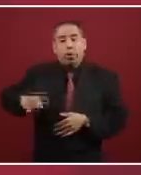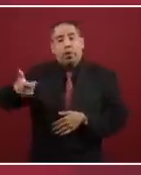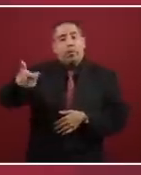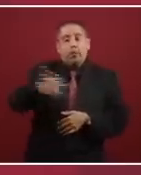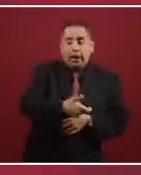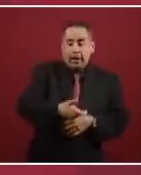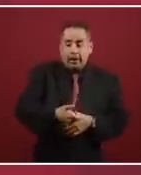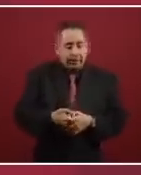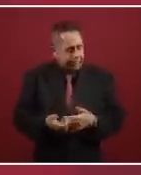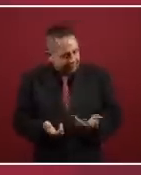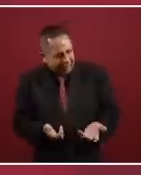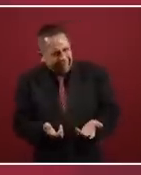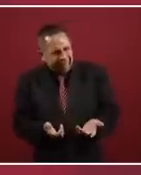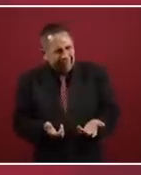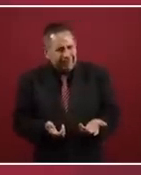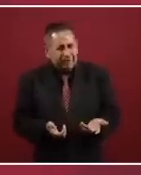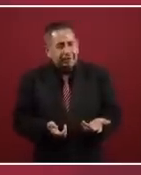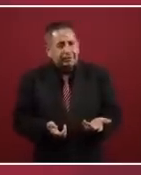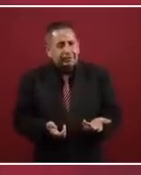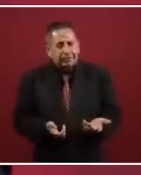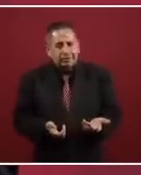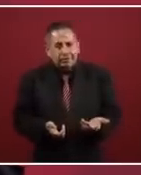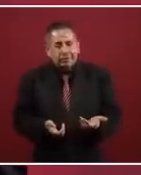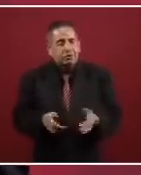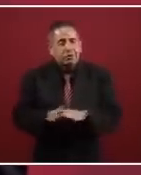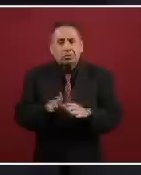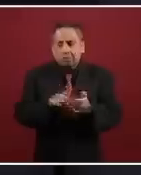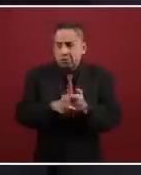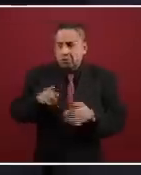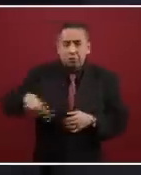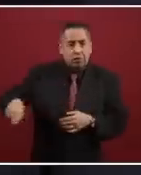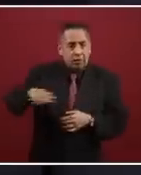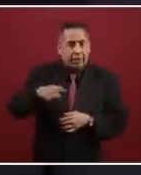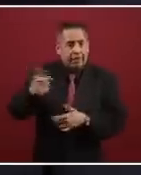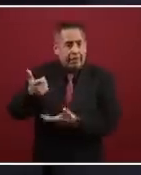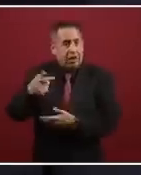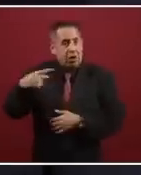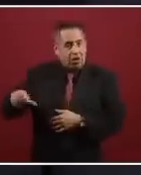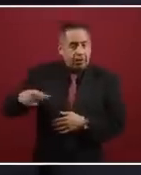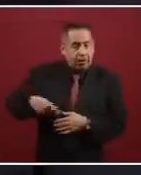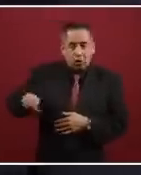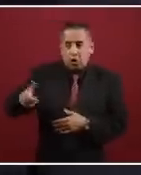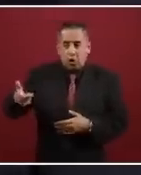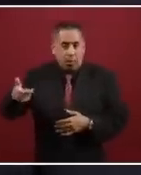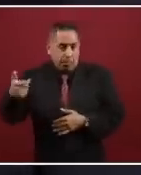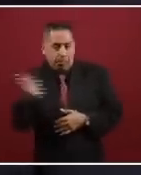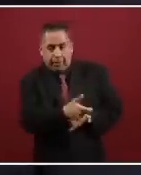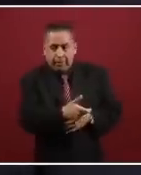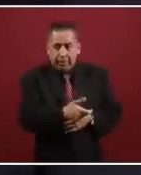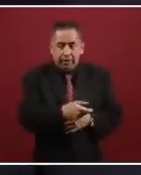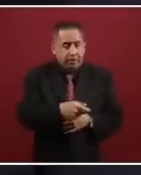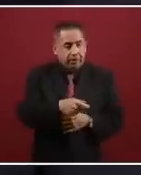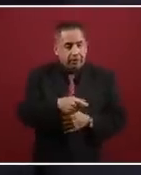y que se pagaba con el presupuesto público.